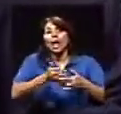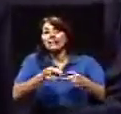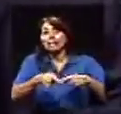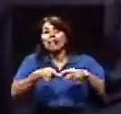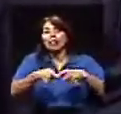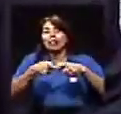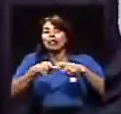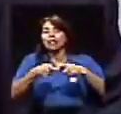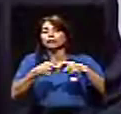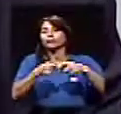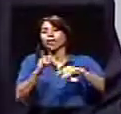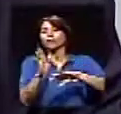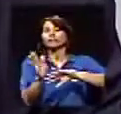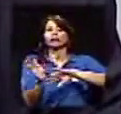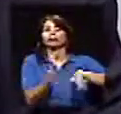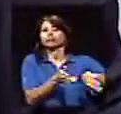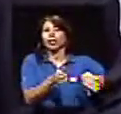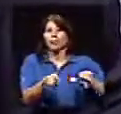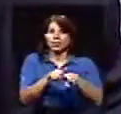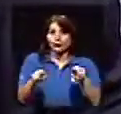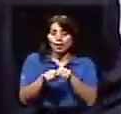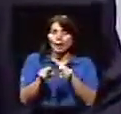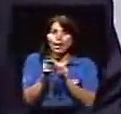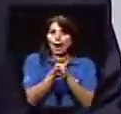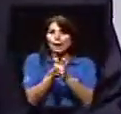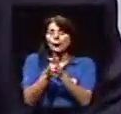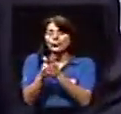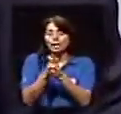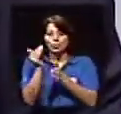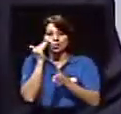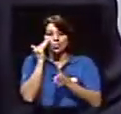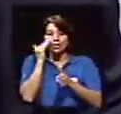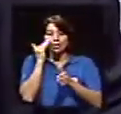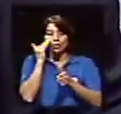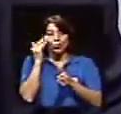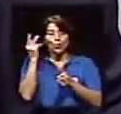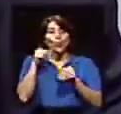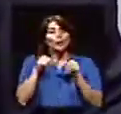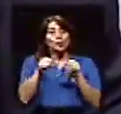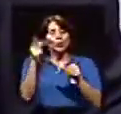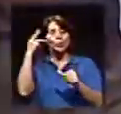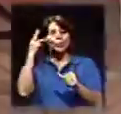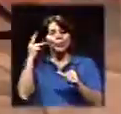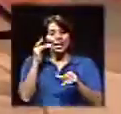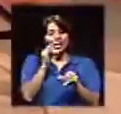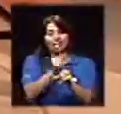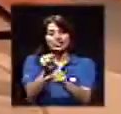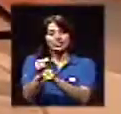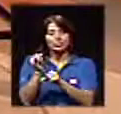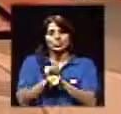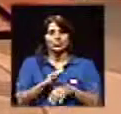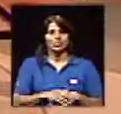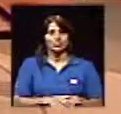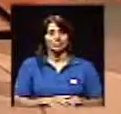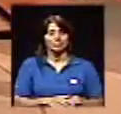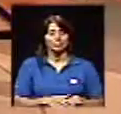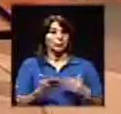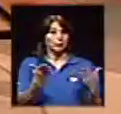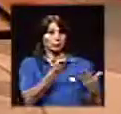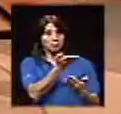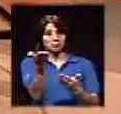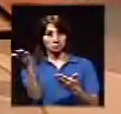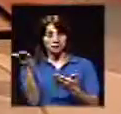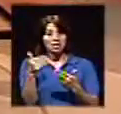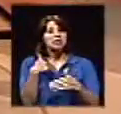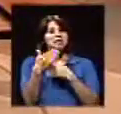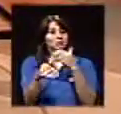esa riqueza del conocimiento y de la continuidad de las políticas en las instituciones. Regresamos, don Antonio, y amigas y amigos, una